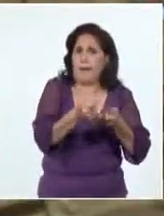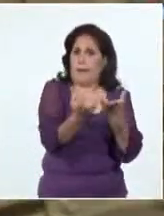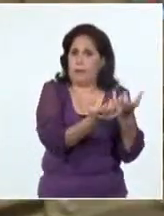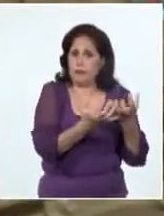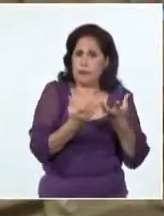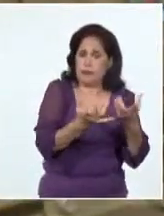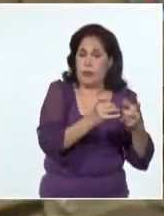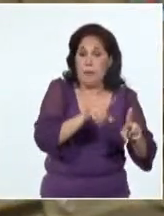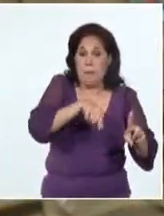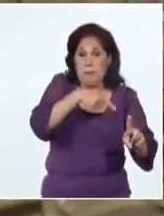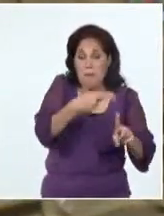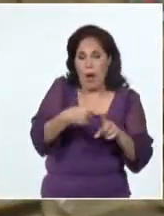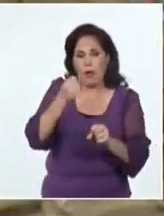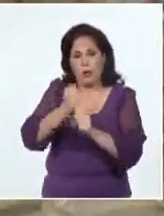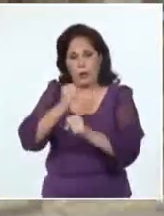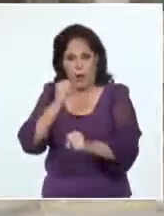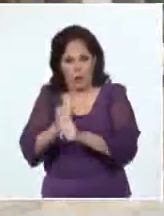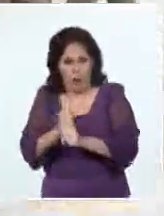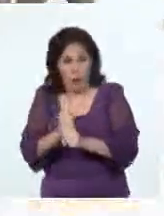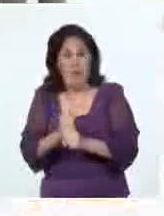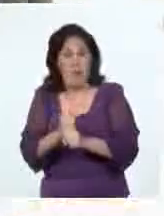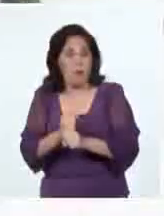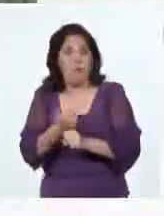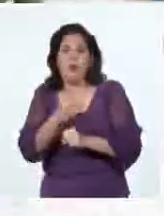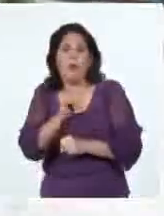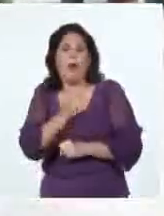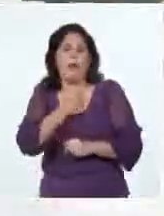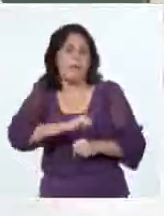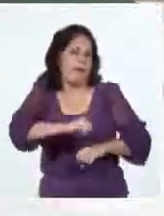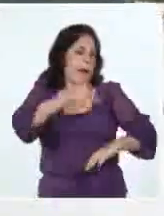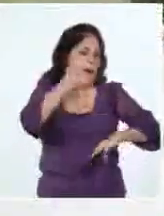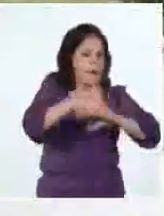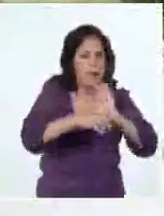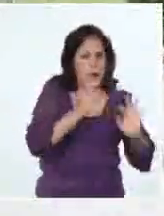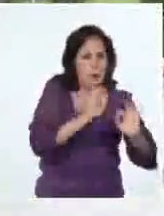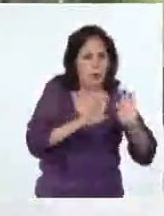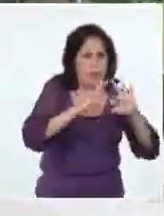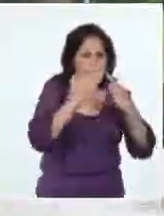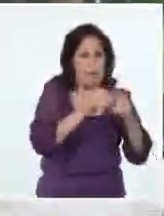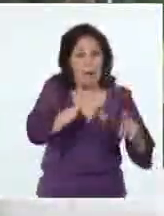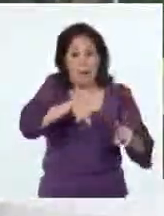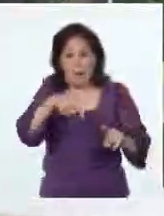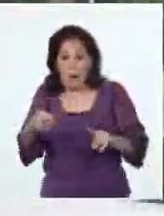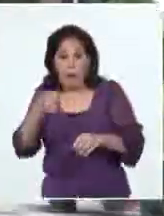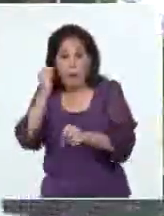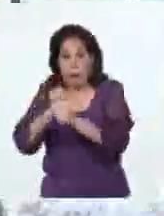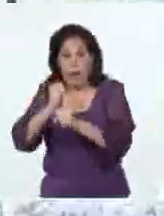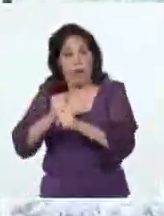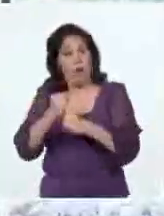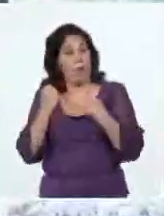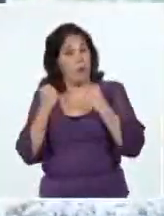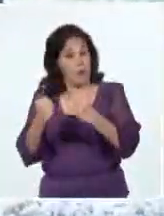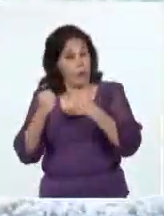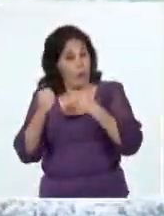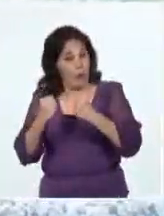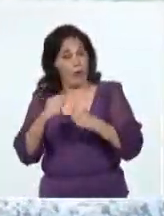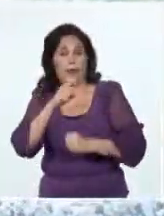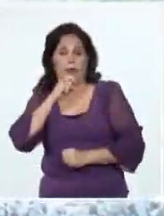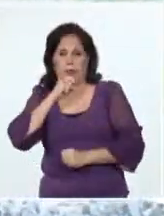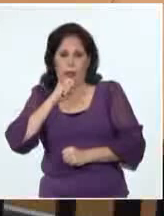madres, abuelas, esposas, hijas, hermanas, sin dejar de cumplir con rigor la disciplina